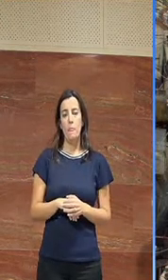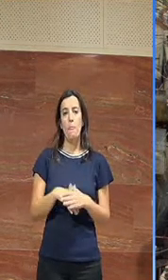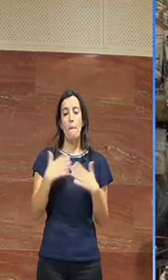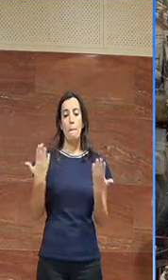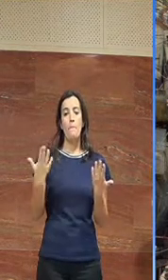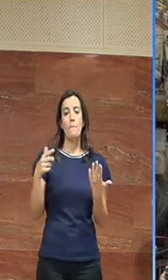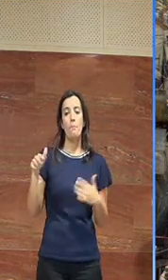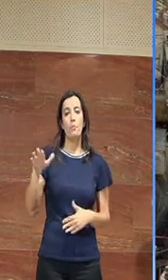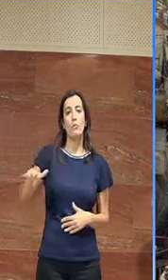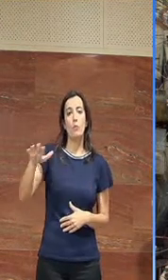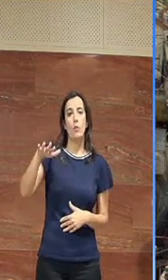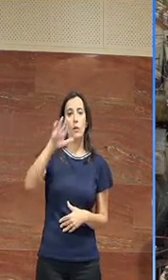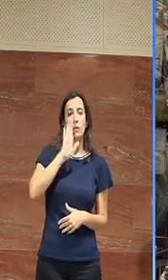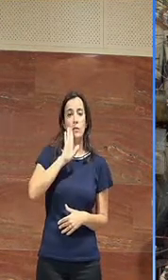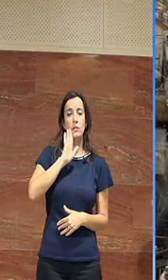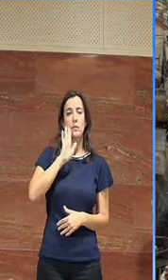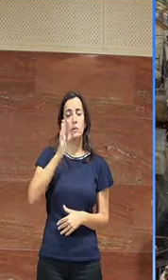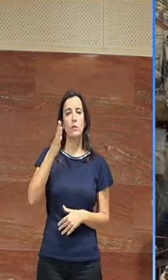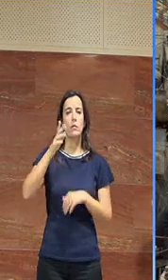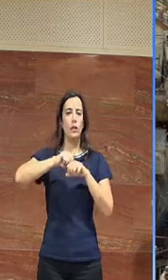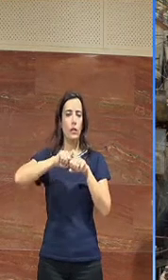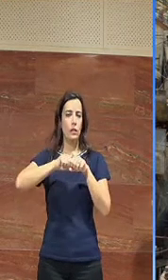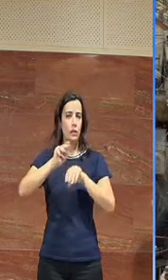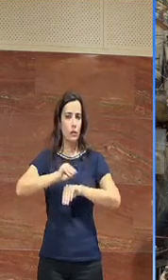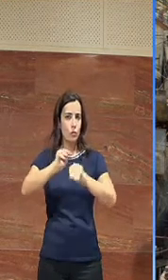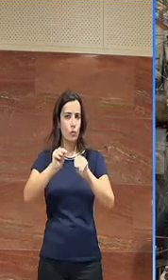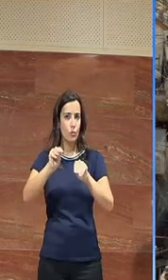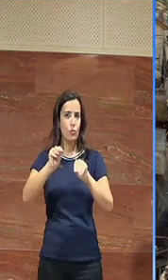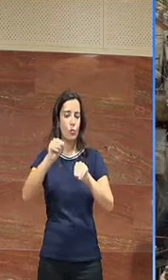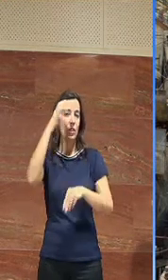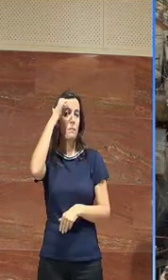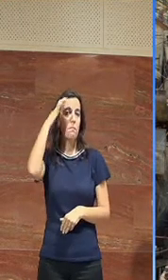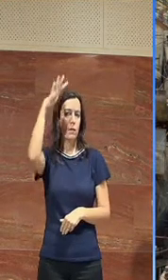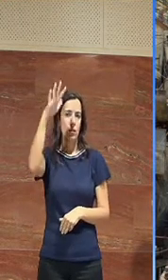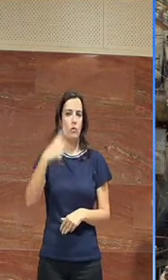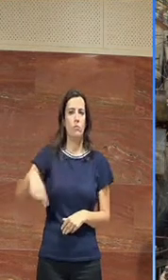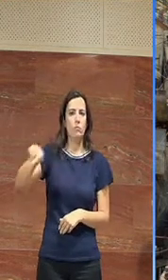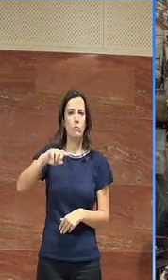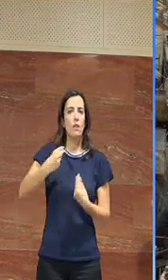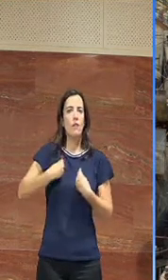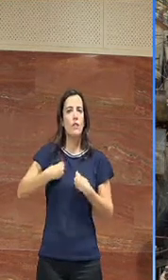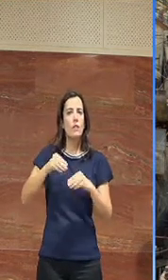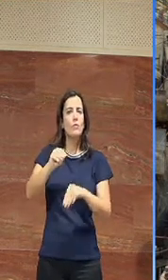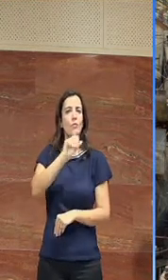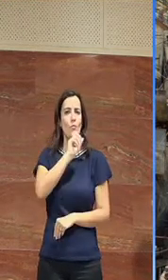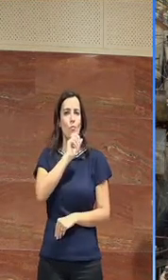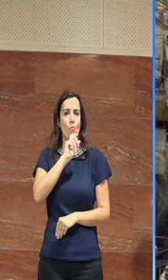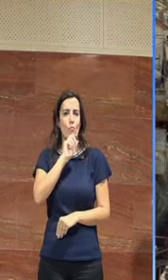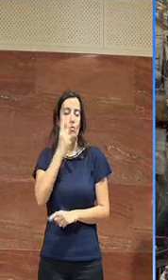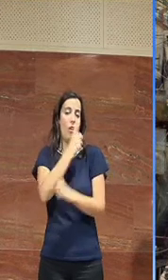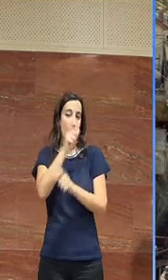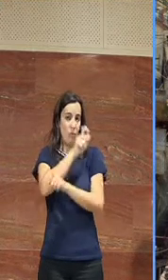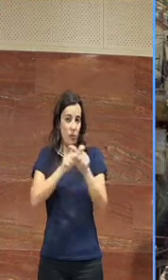lugares, con las características que tienen, podéis imaginar cómo puede ser la vida de de determinadas personas